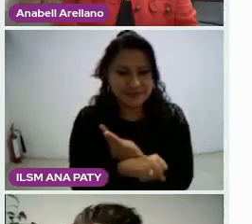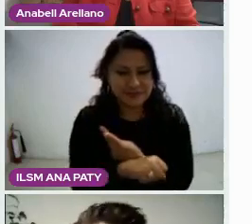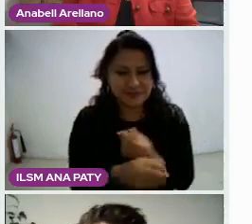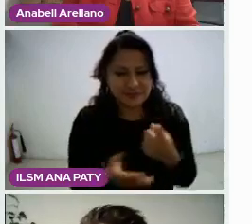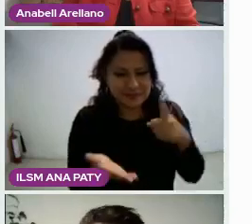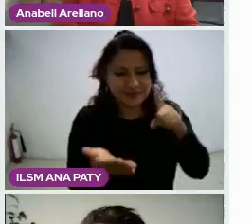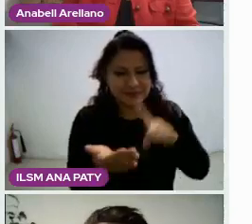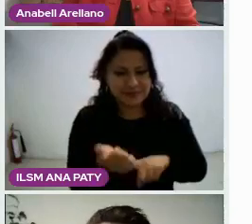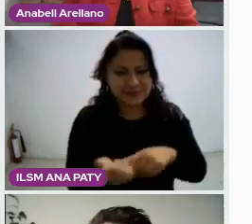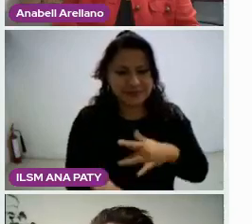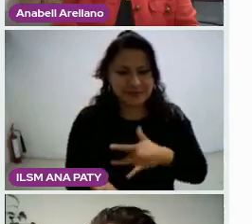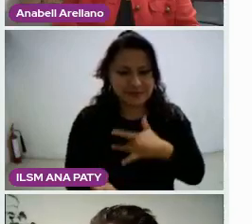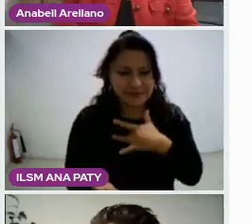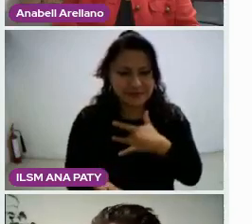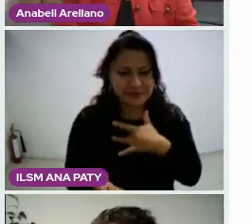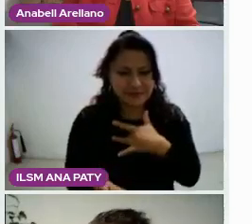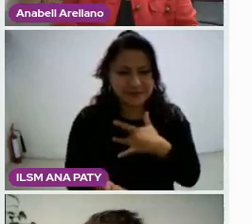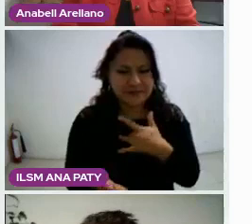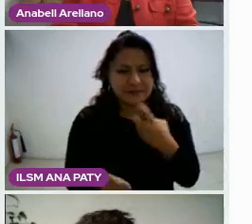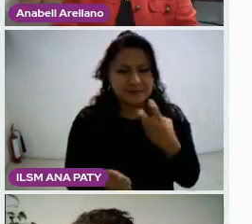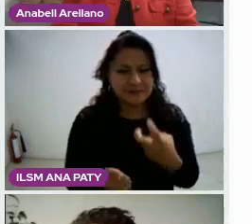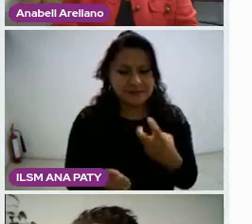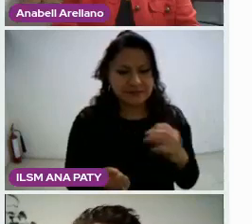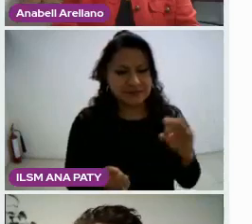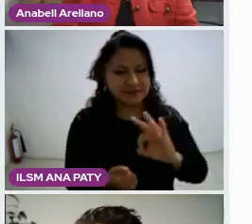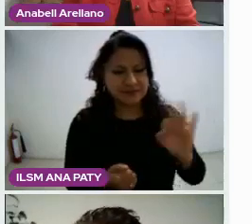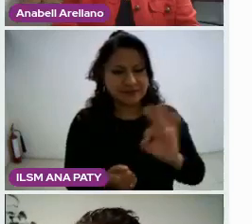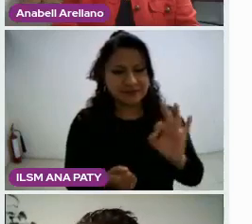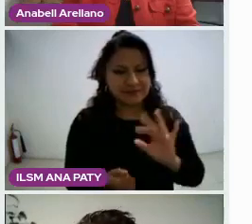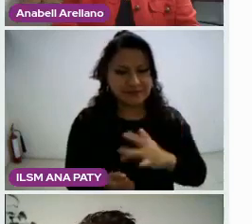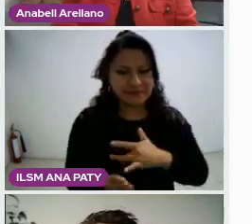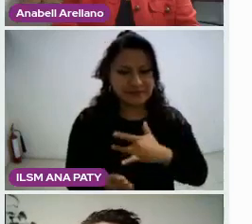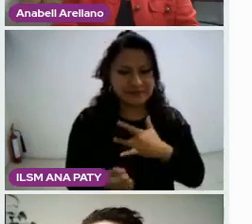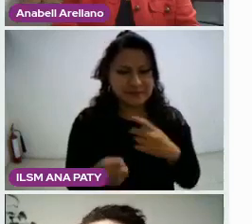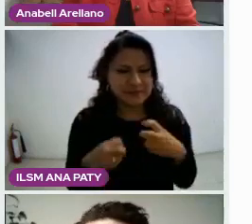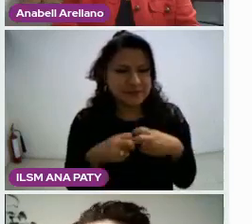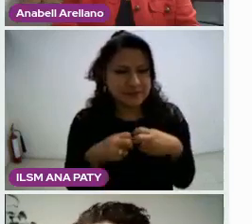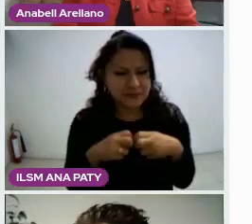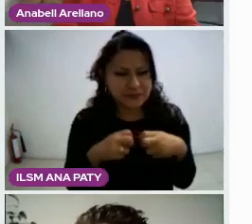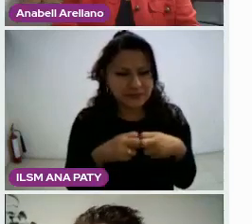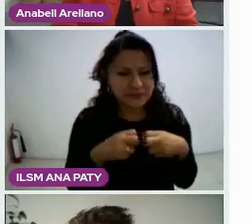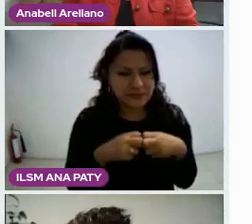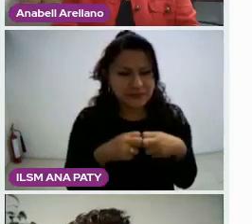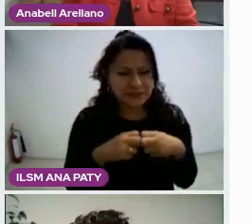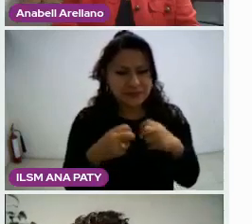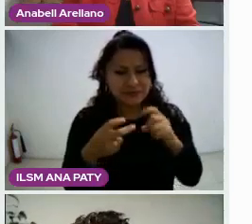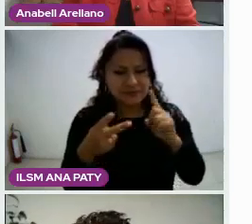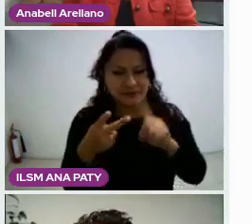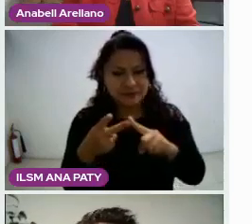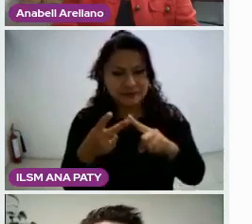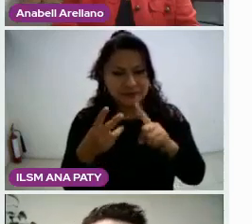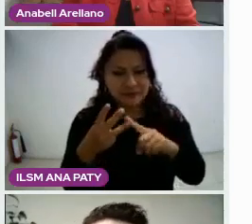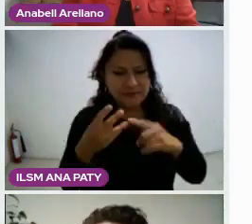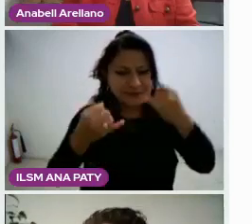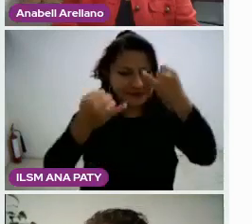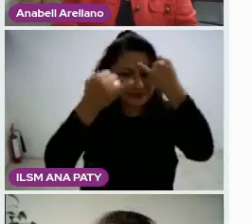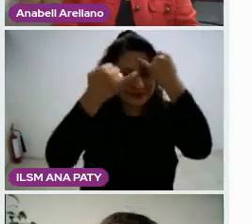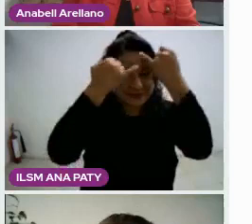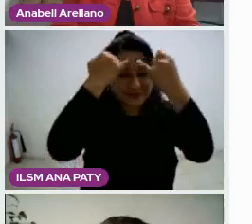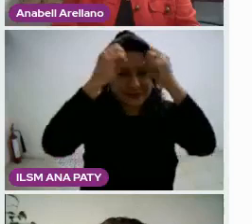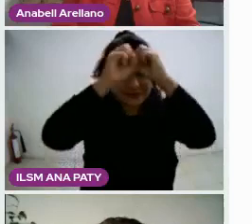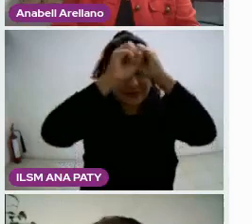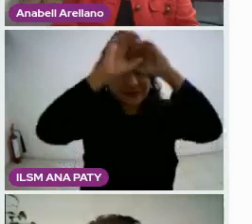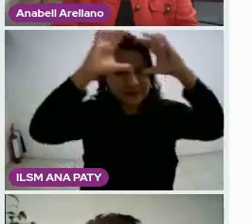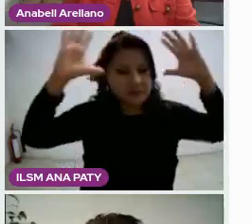situación les puede estar provocando estrés. Puede haber reducción o anulación de la fantasía, los sueños o ensueños